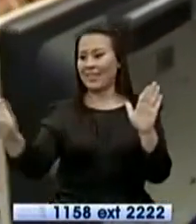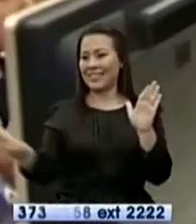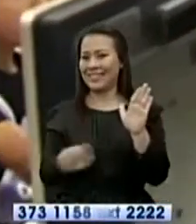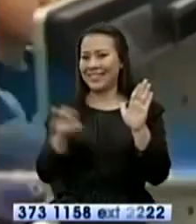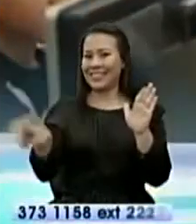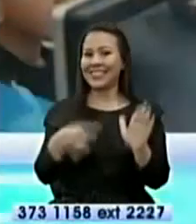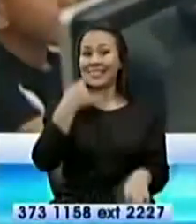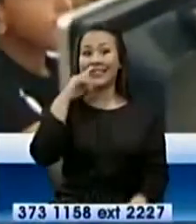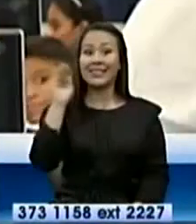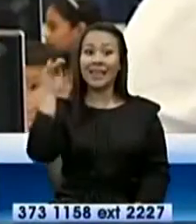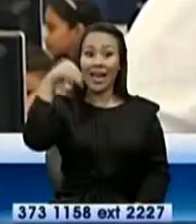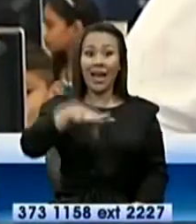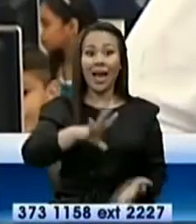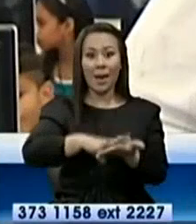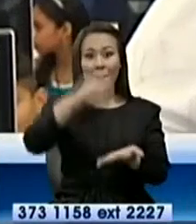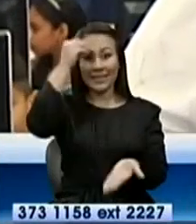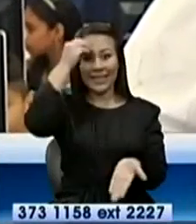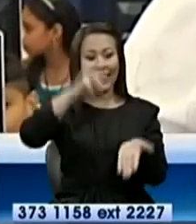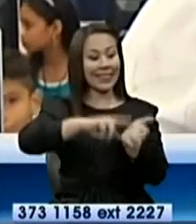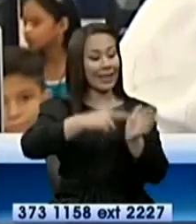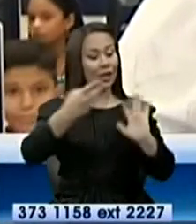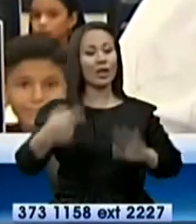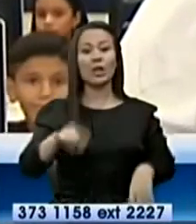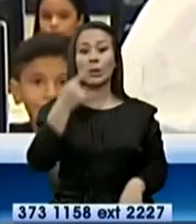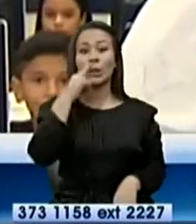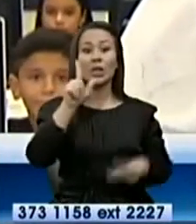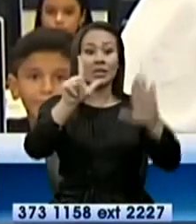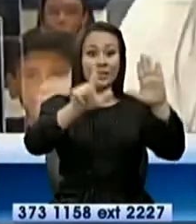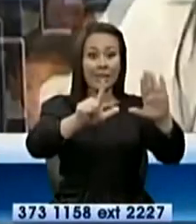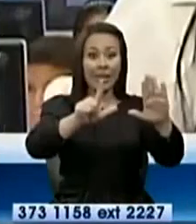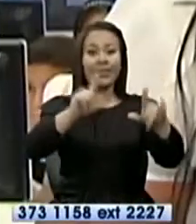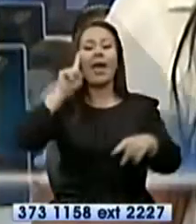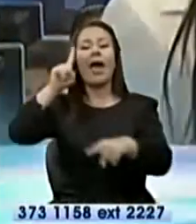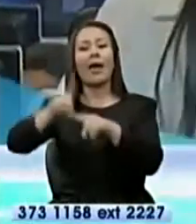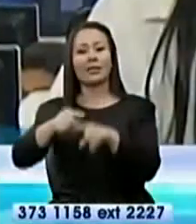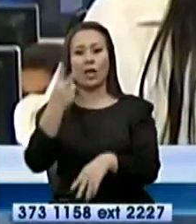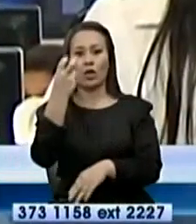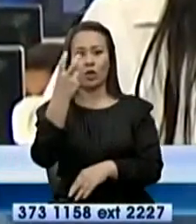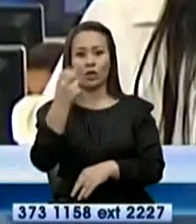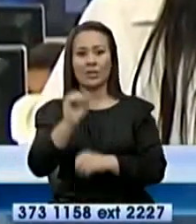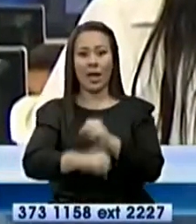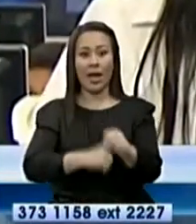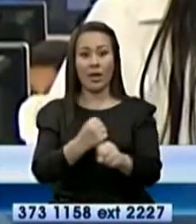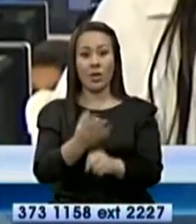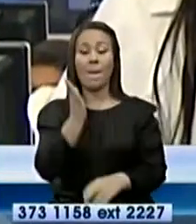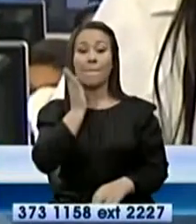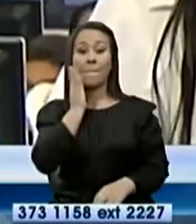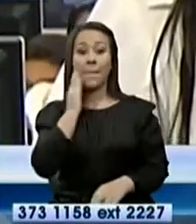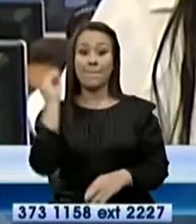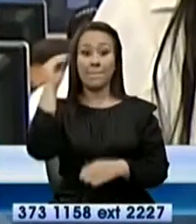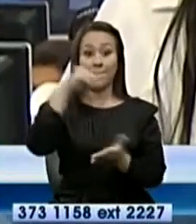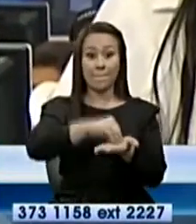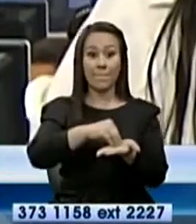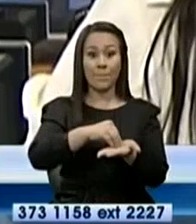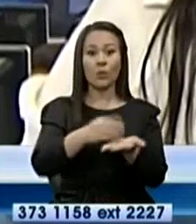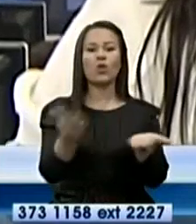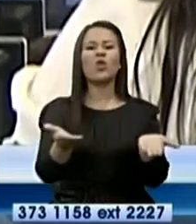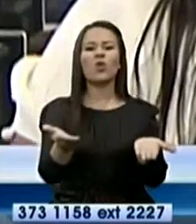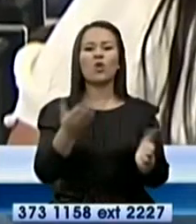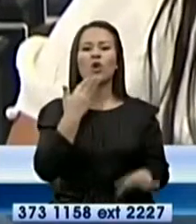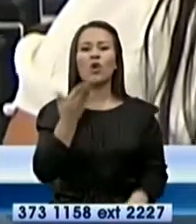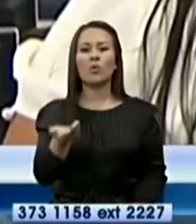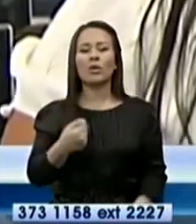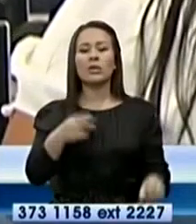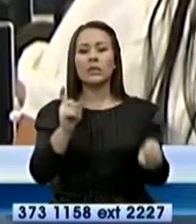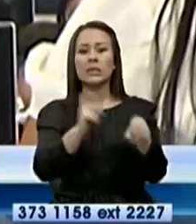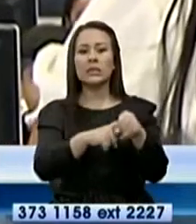pequeños tecnológicos. Los niños están aquí desde los 7 hasta los 12 años. ¿7 de marzo las mamitas pueden venir a inscribir a sus niños o cómo se manejan los tipos de inscripción?